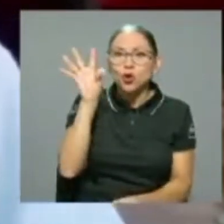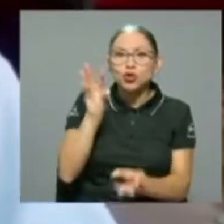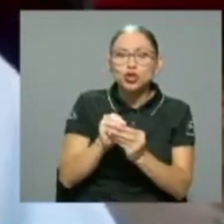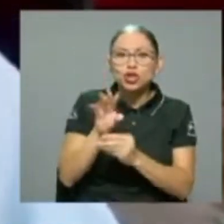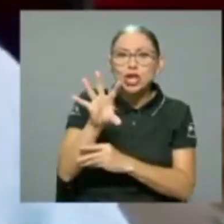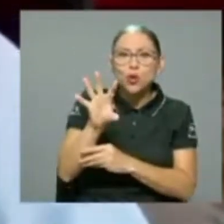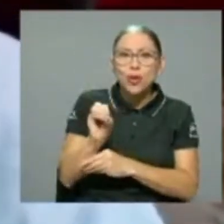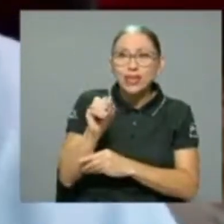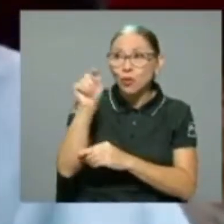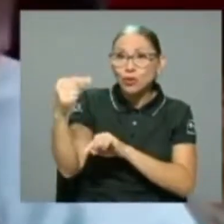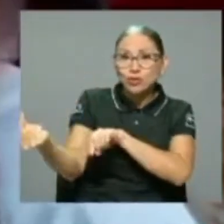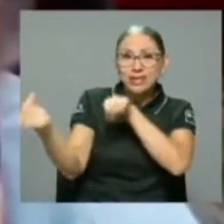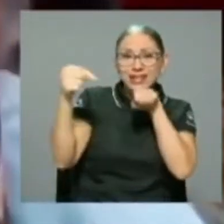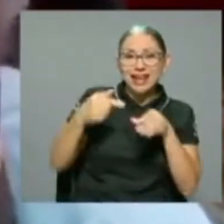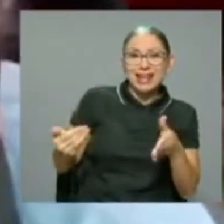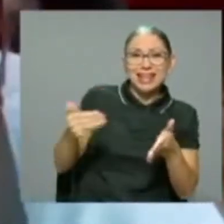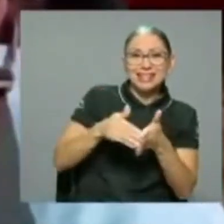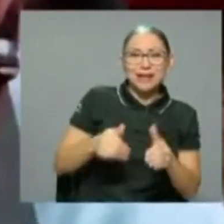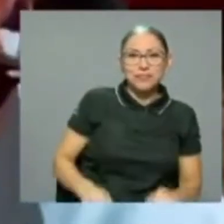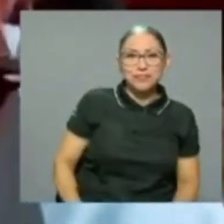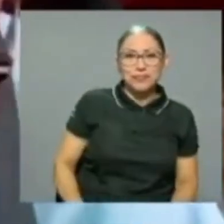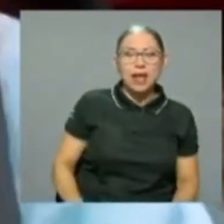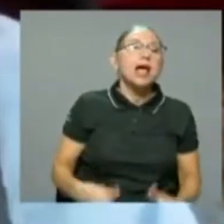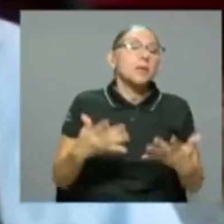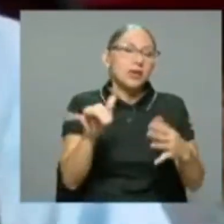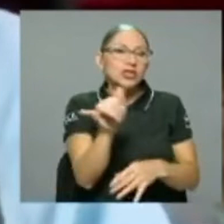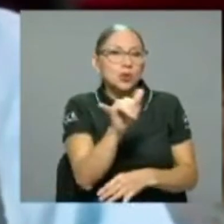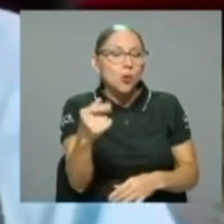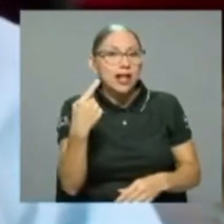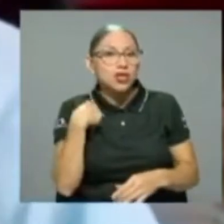Yo llego en el 72 y